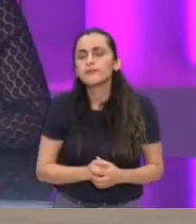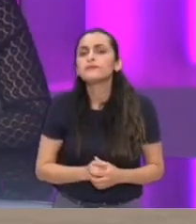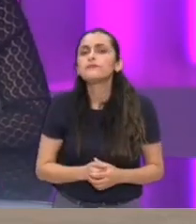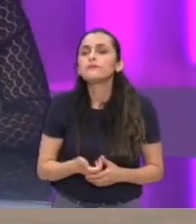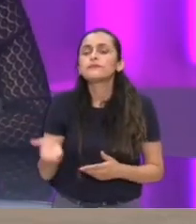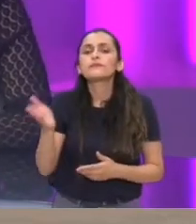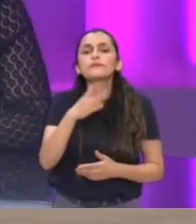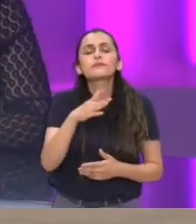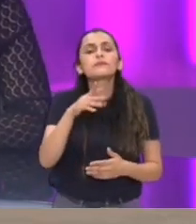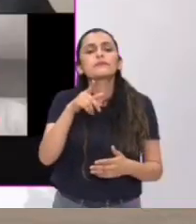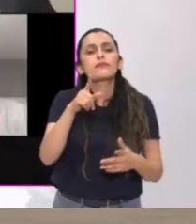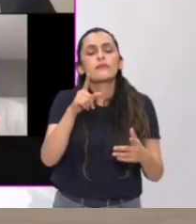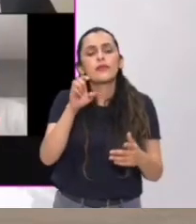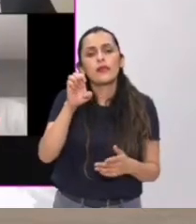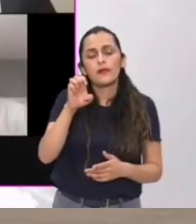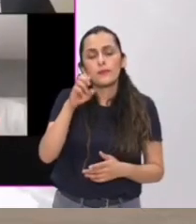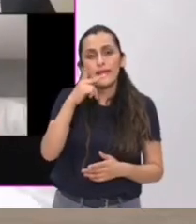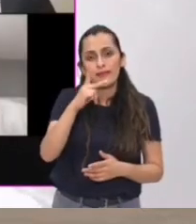Solidario.